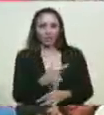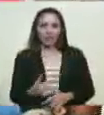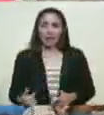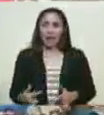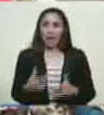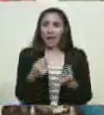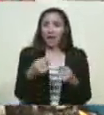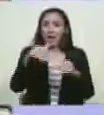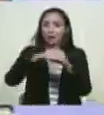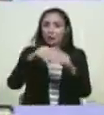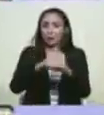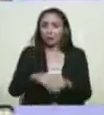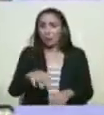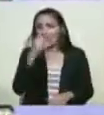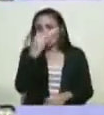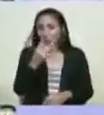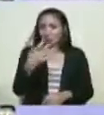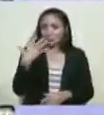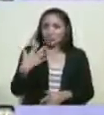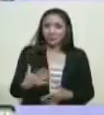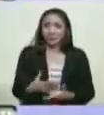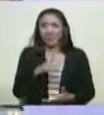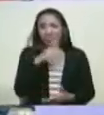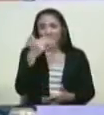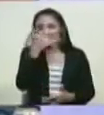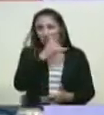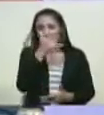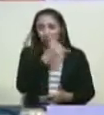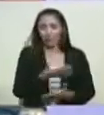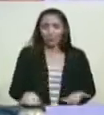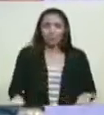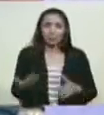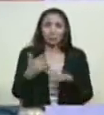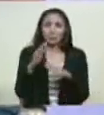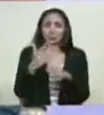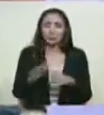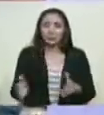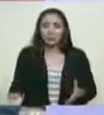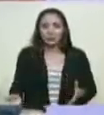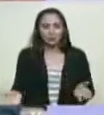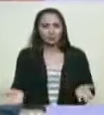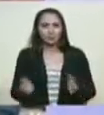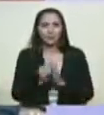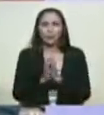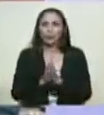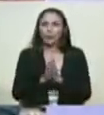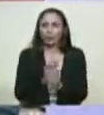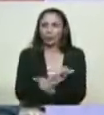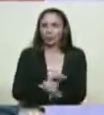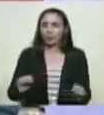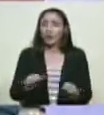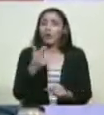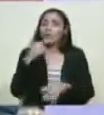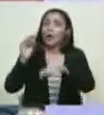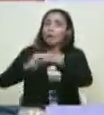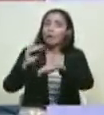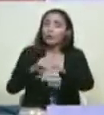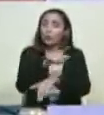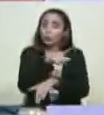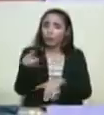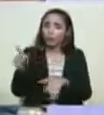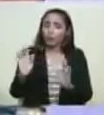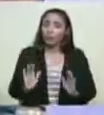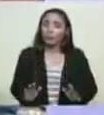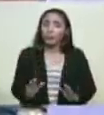reconocer las elecciones del 20 de mayo. Yo les digo, señores de